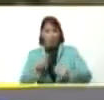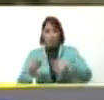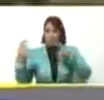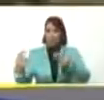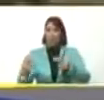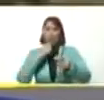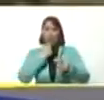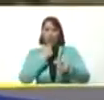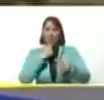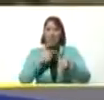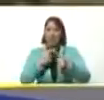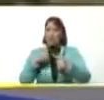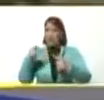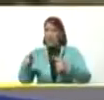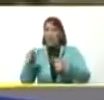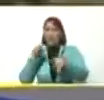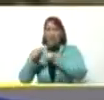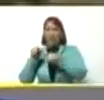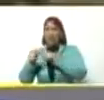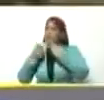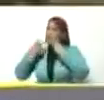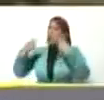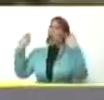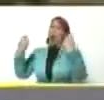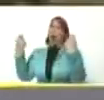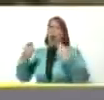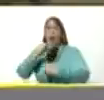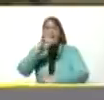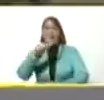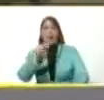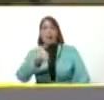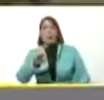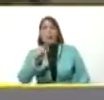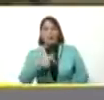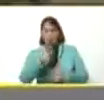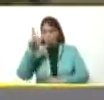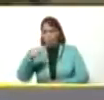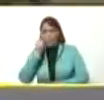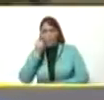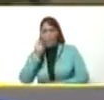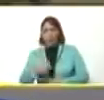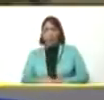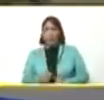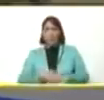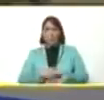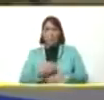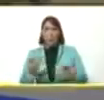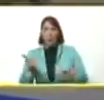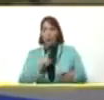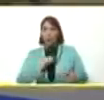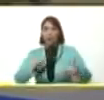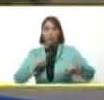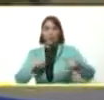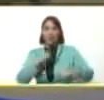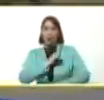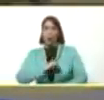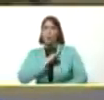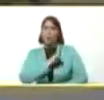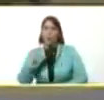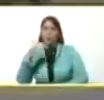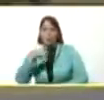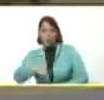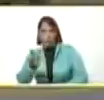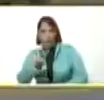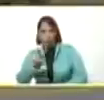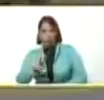ellos la sacan. Jane Story fue el que la sacó. Porque no dirigía esa comisión que llegó a Venezuela.